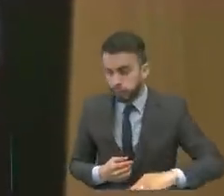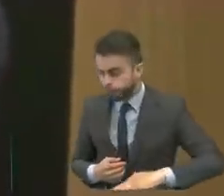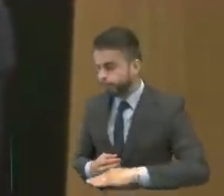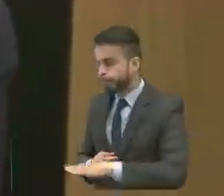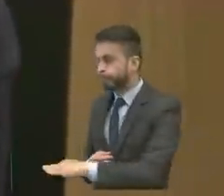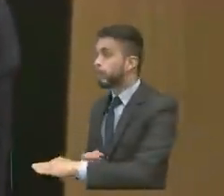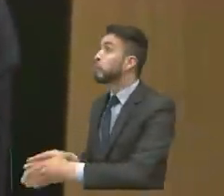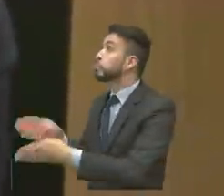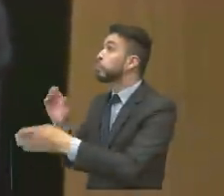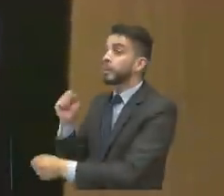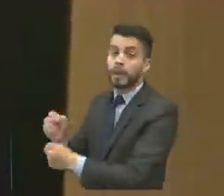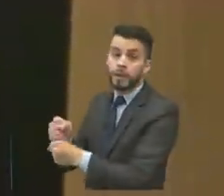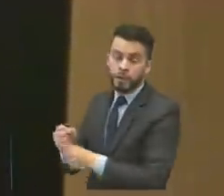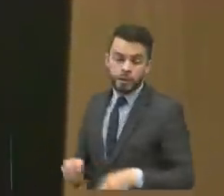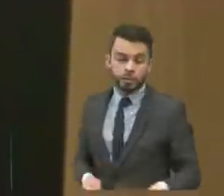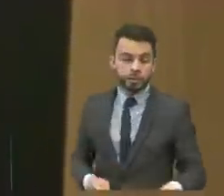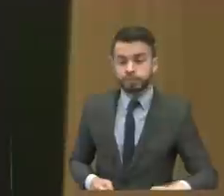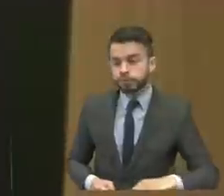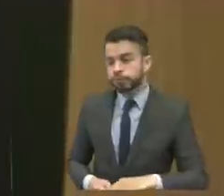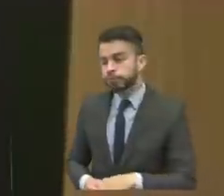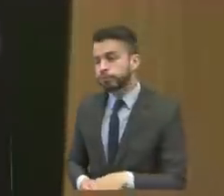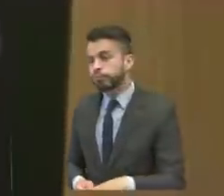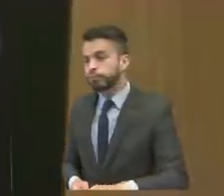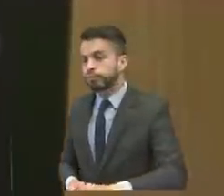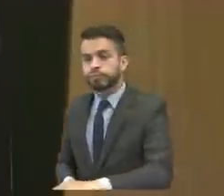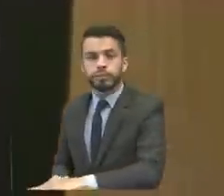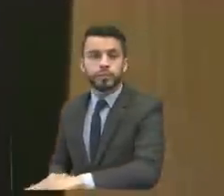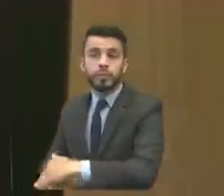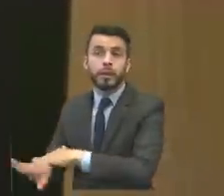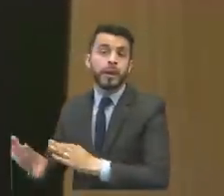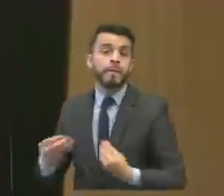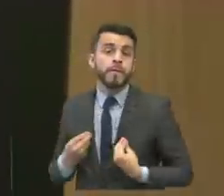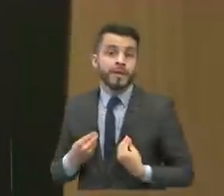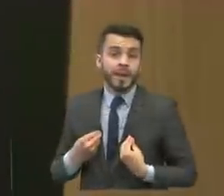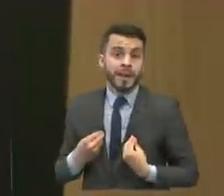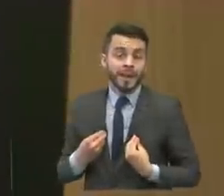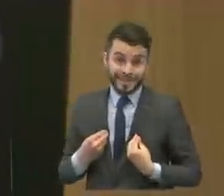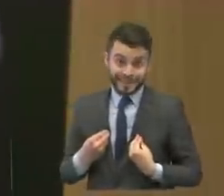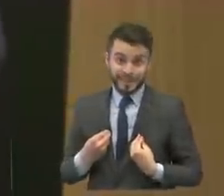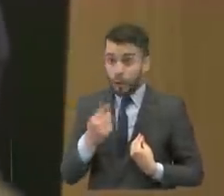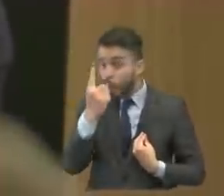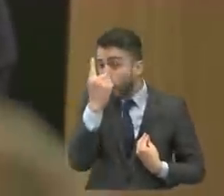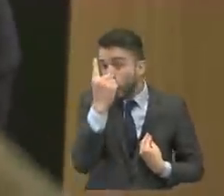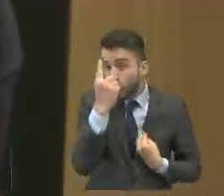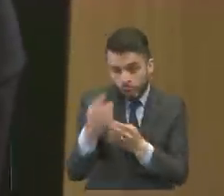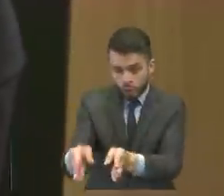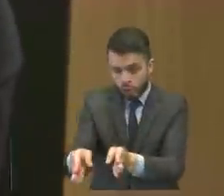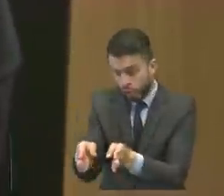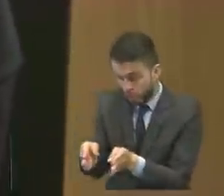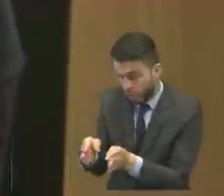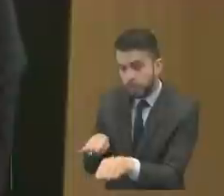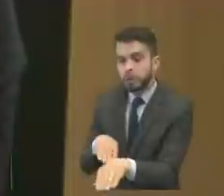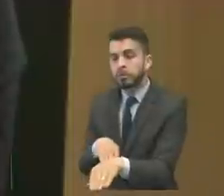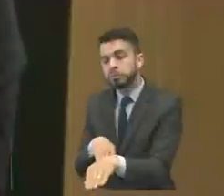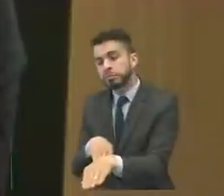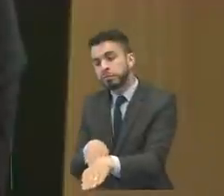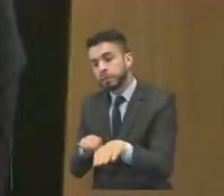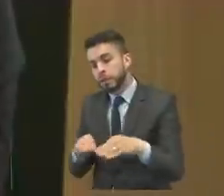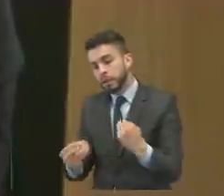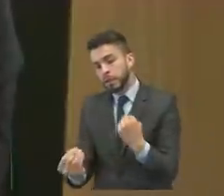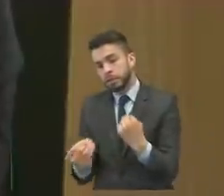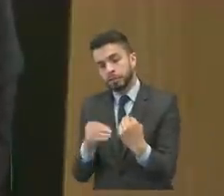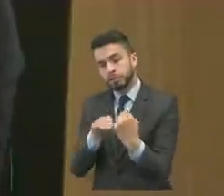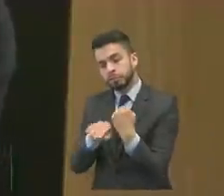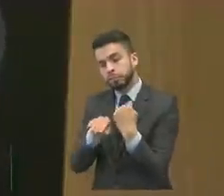más. Para eso va a quedar un carril mixto, uno. De resto es el carril que lleva el